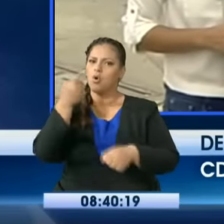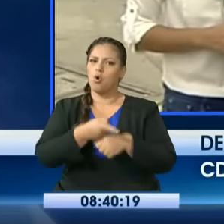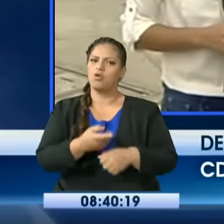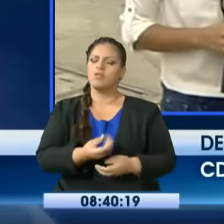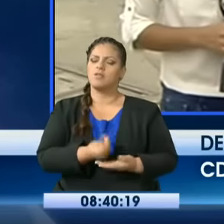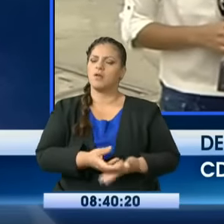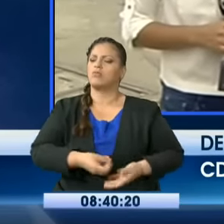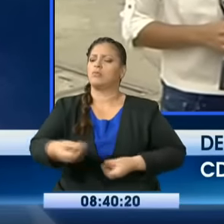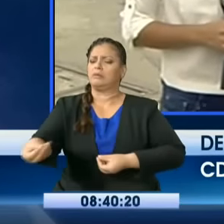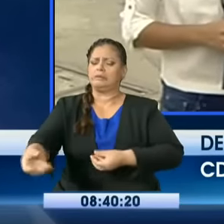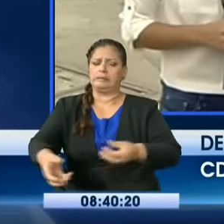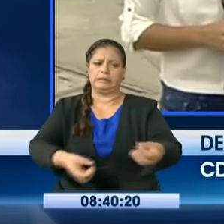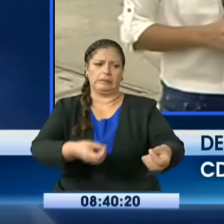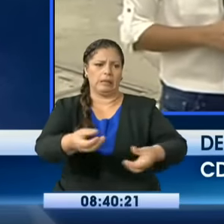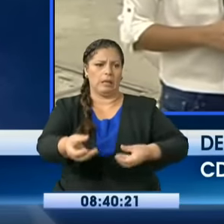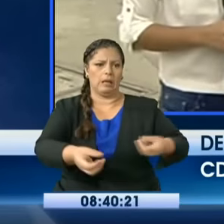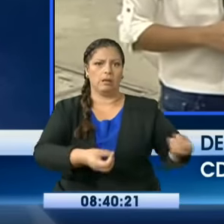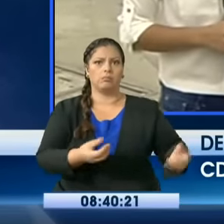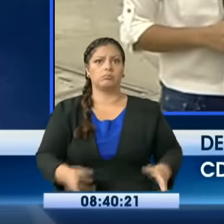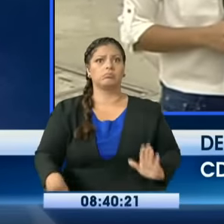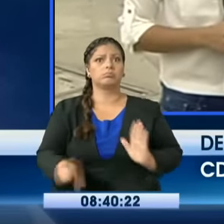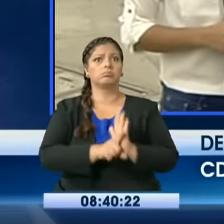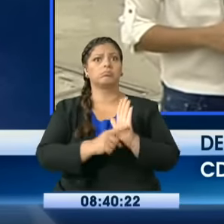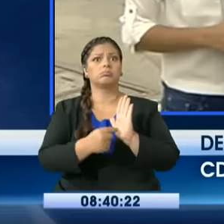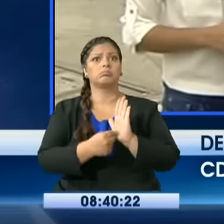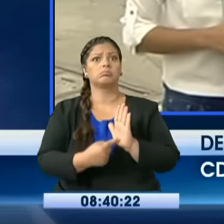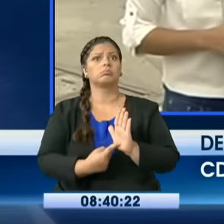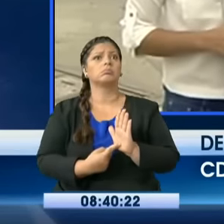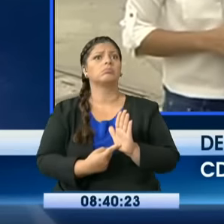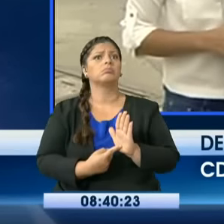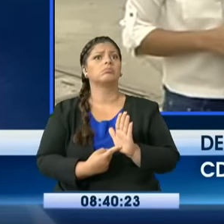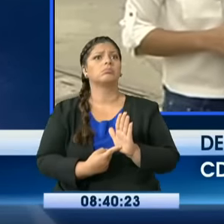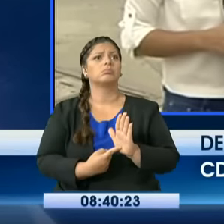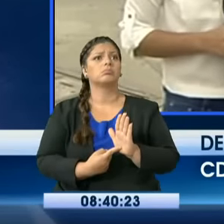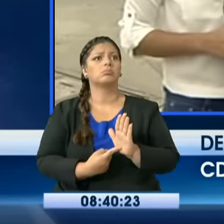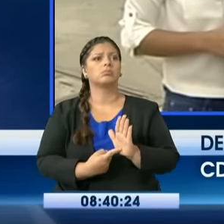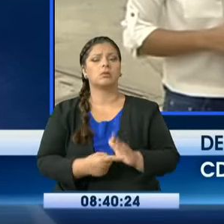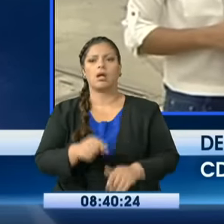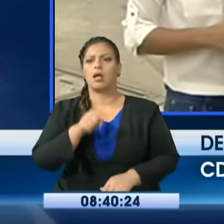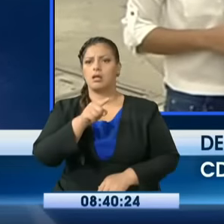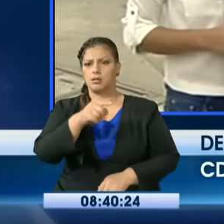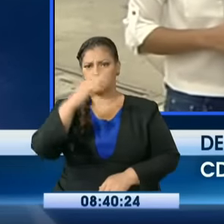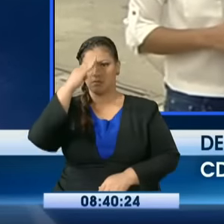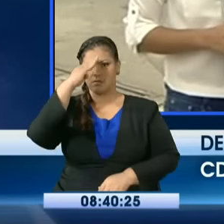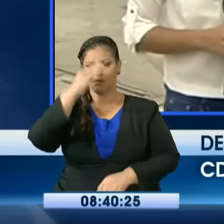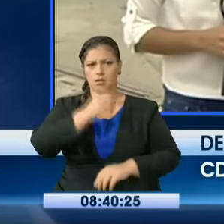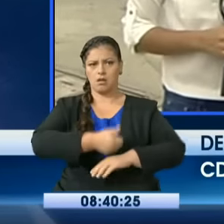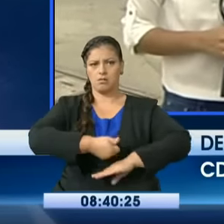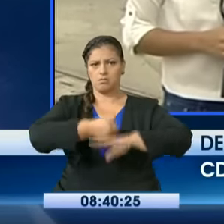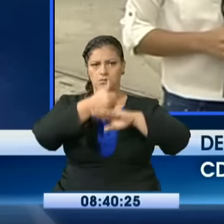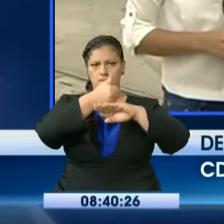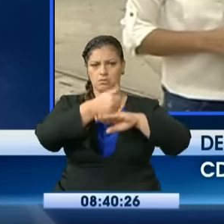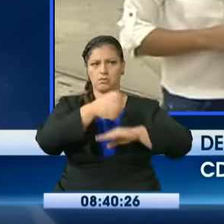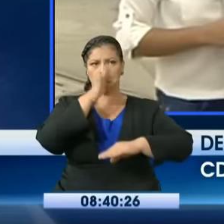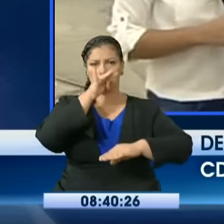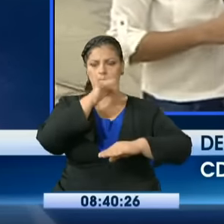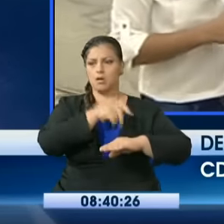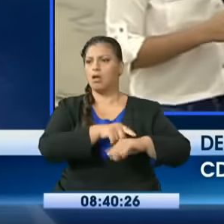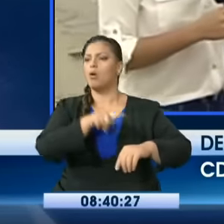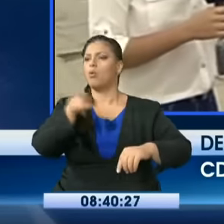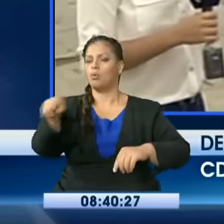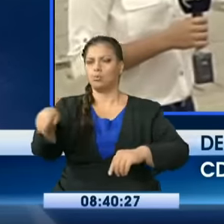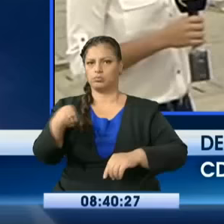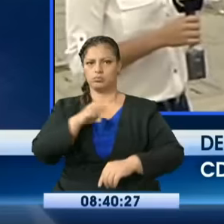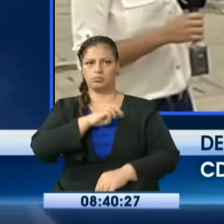penalmente si acaso la ley así lo amerita. La pregunta es tanto para el coronel Varas como para el abogado que está ahí del municipio